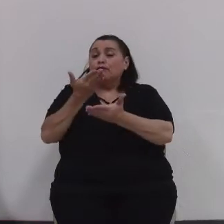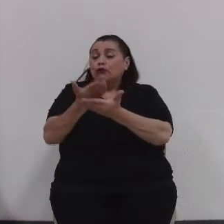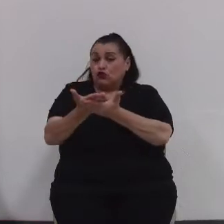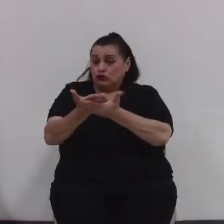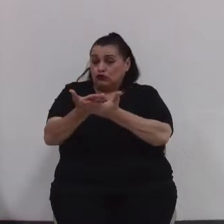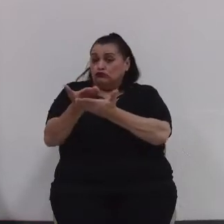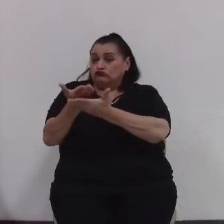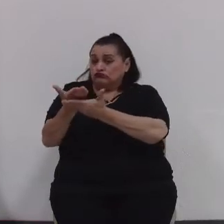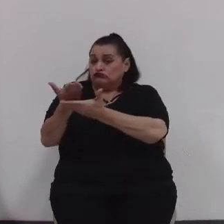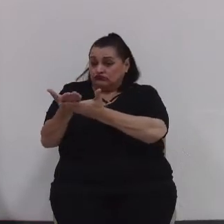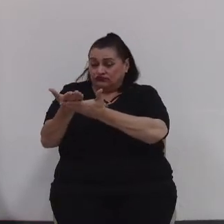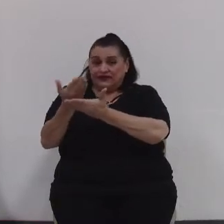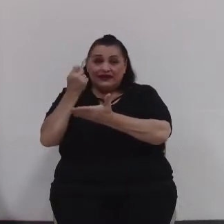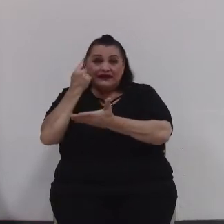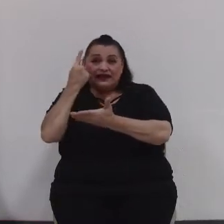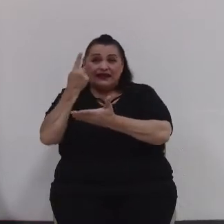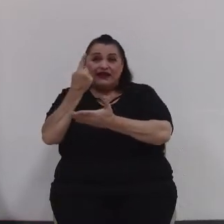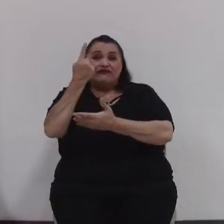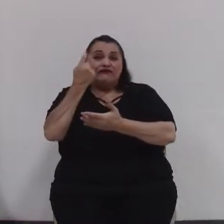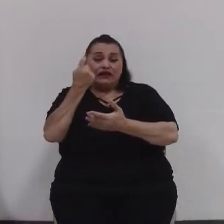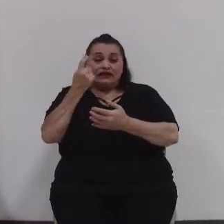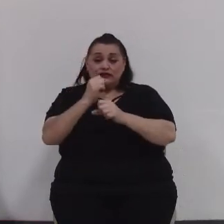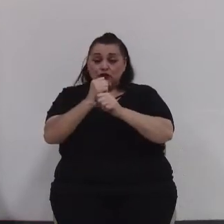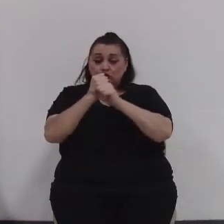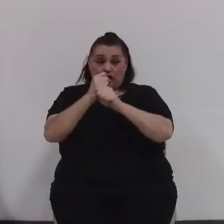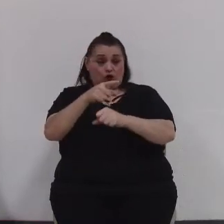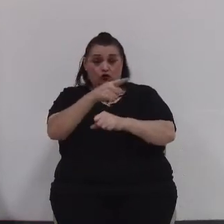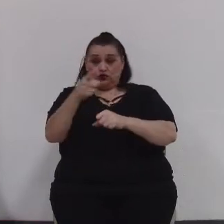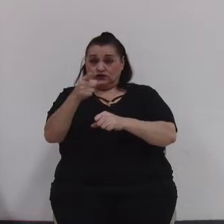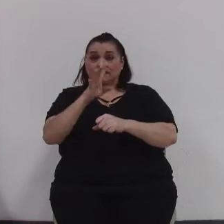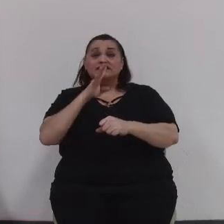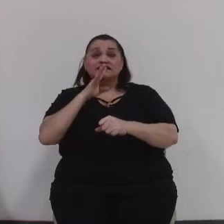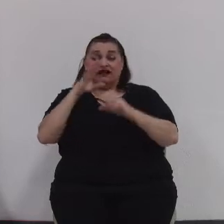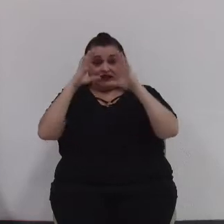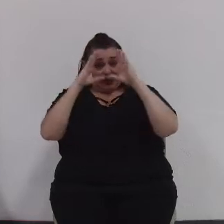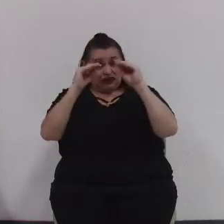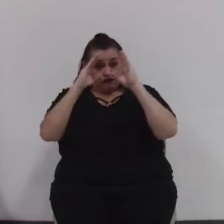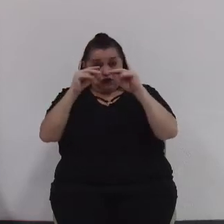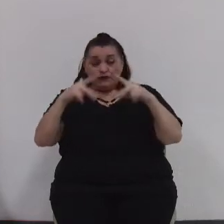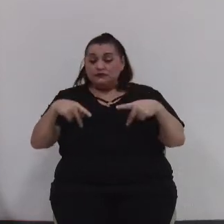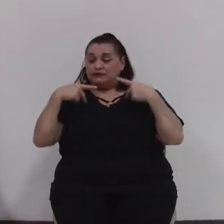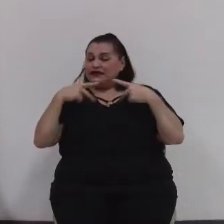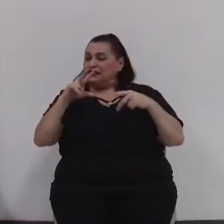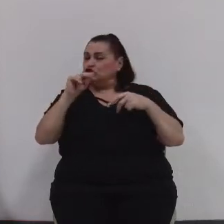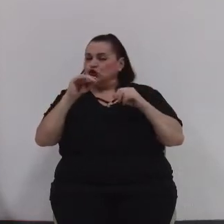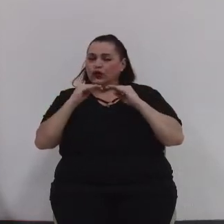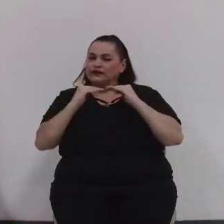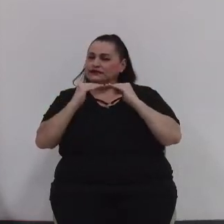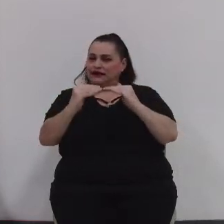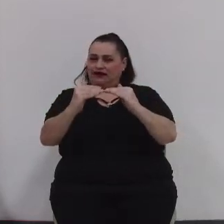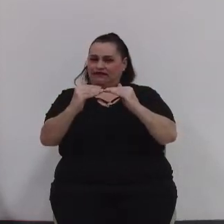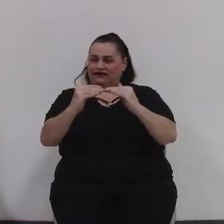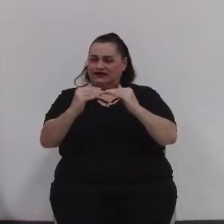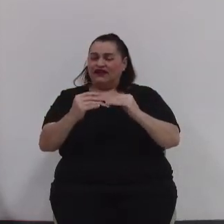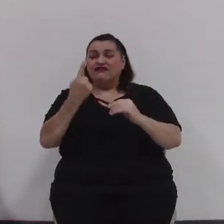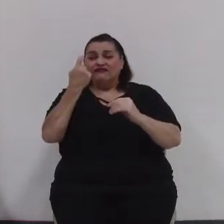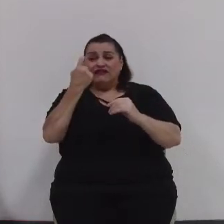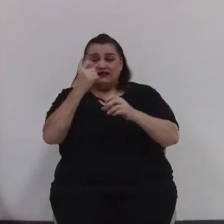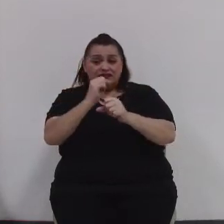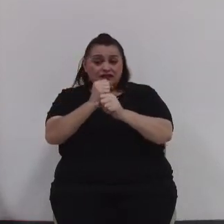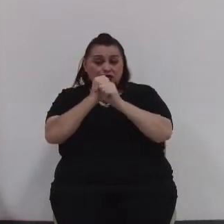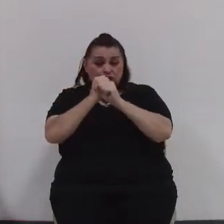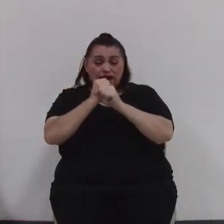y entender esa inseguridad que ustedes hablan en el informe de las vidas inestables, esa inseguridad que envuelve a la gente, que es la forma